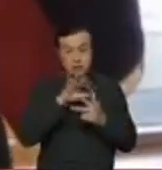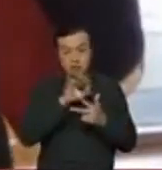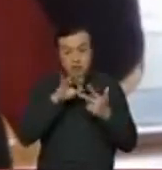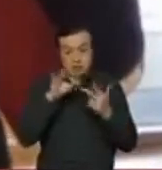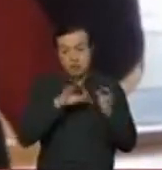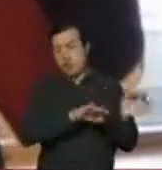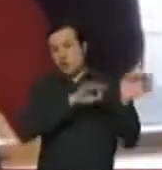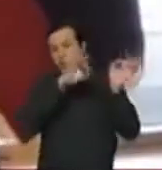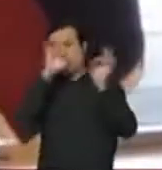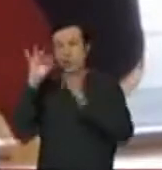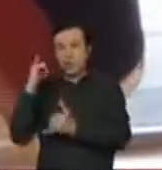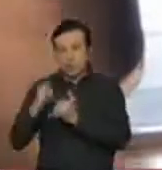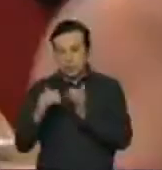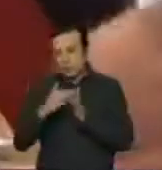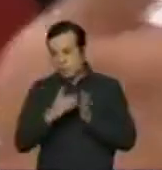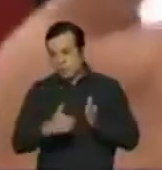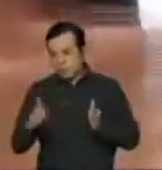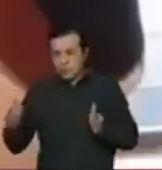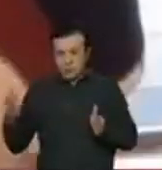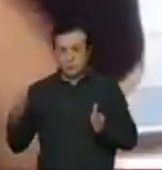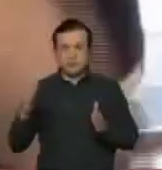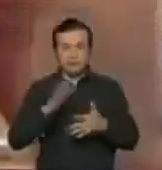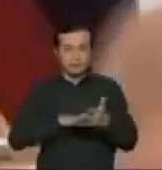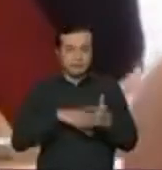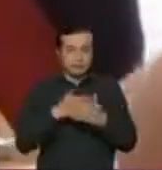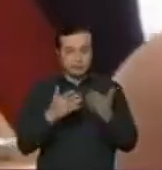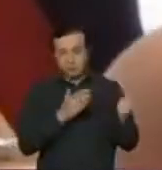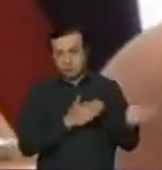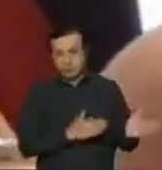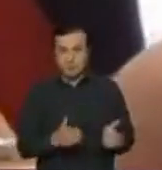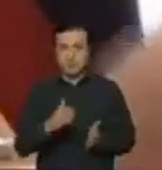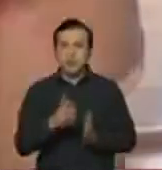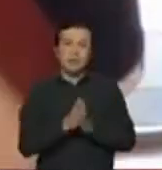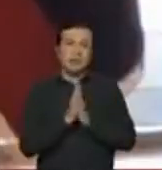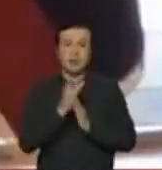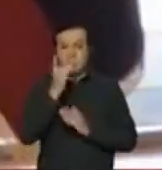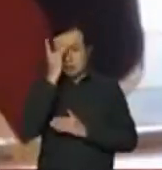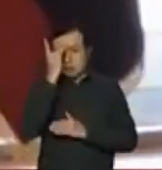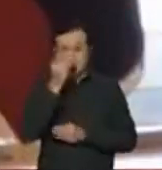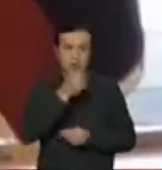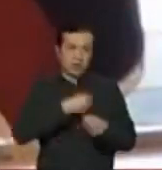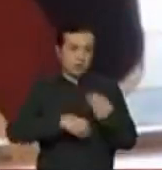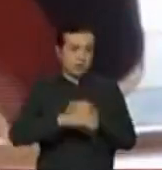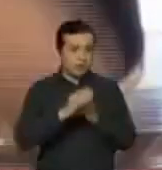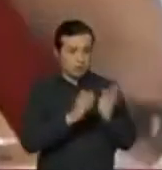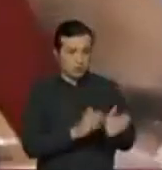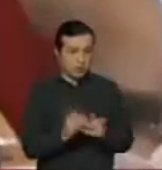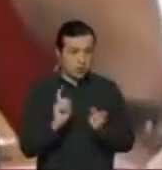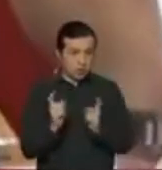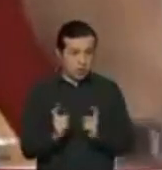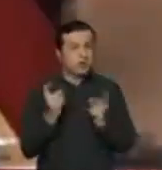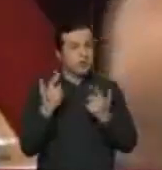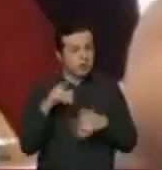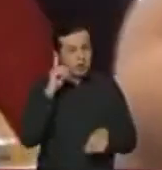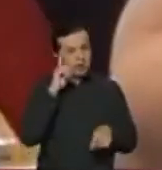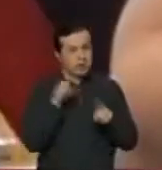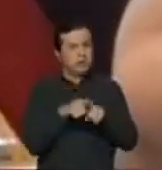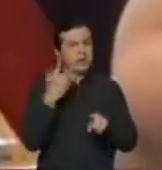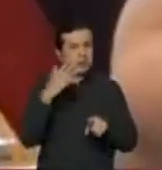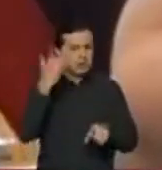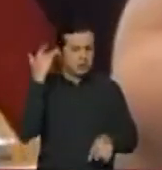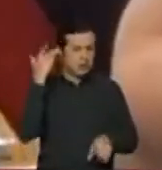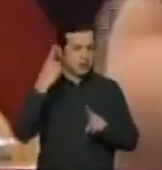protegido el afiliado. La reprogramación o el refinanciamiento también está implementado y eso lo tenemos ya hace varios meses en